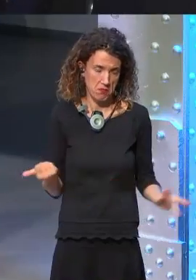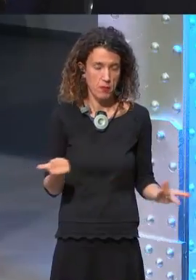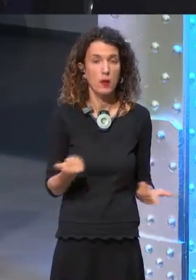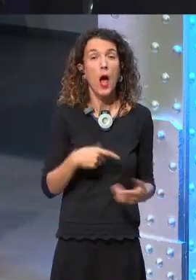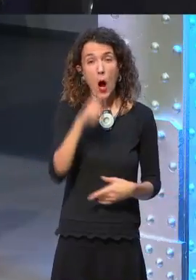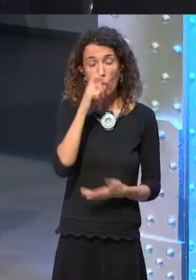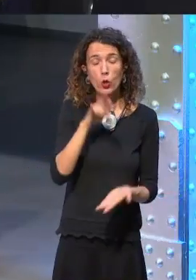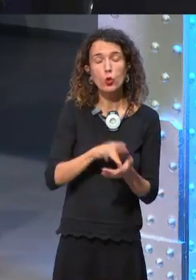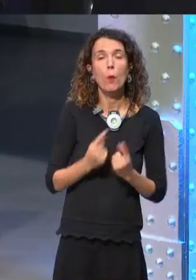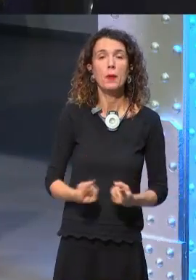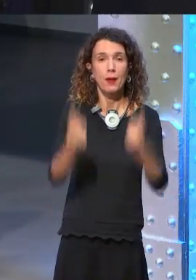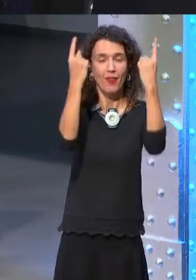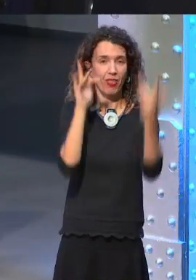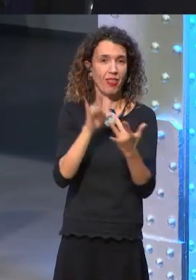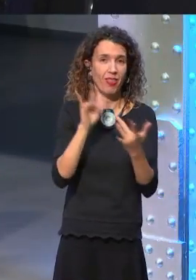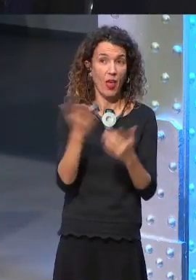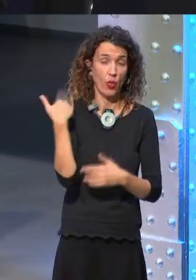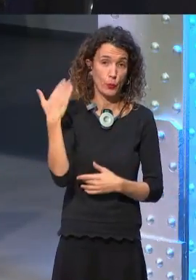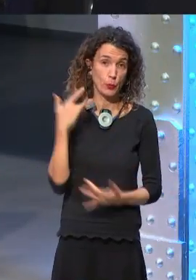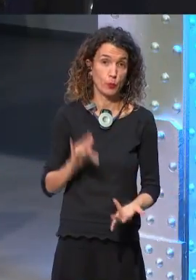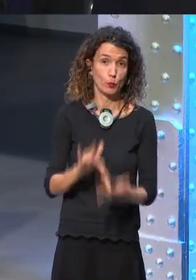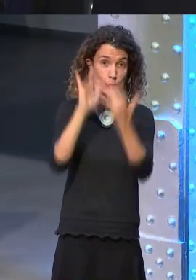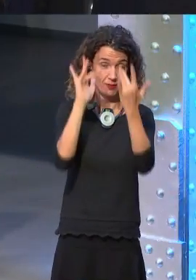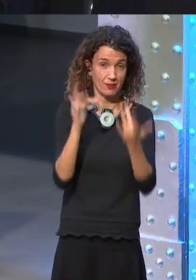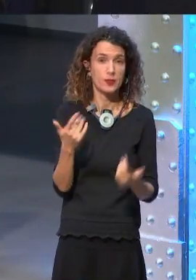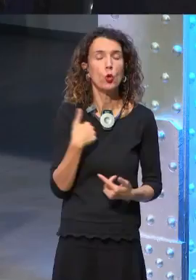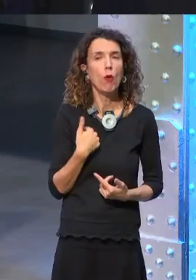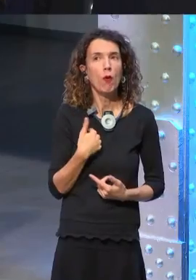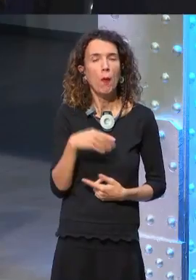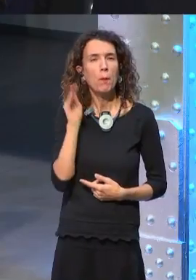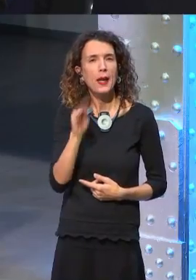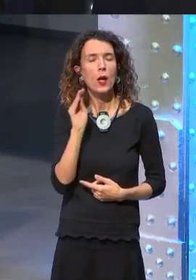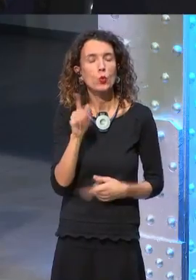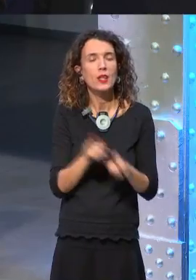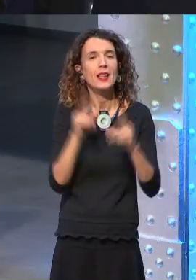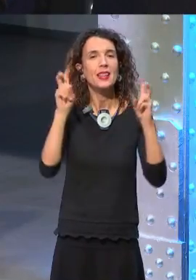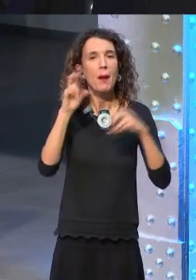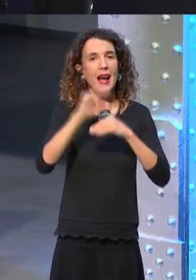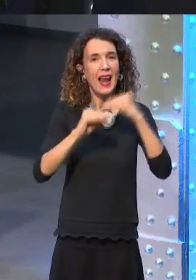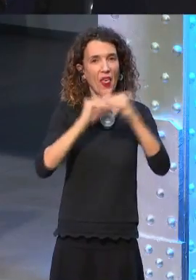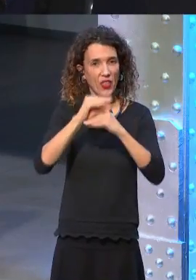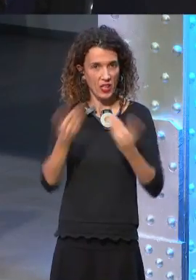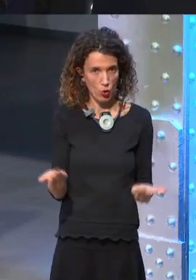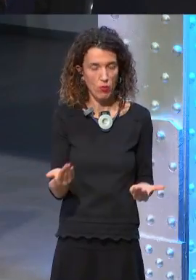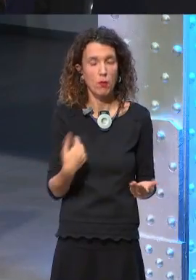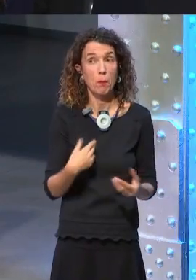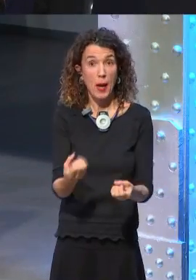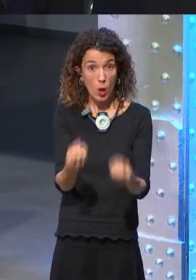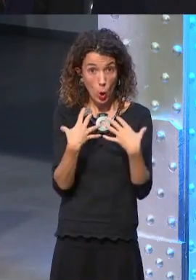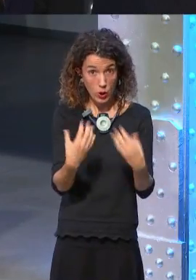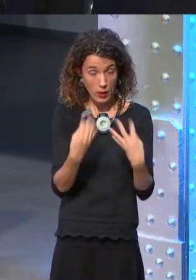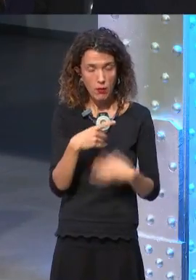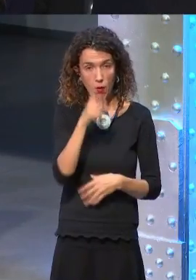Recuerdo cuando nos encontramos por primera vez hace un tiempo y te pregunté acerca de los ladrillos y me